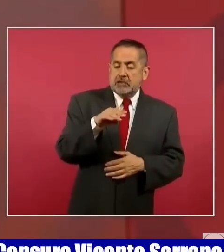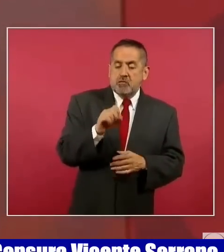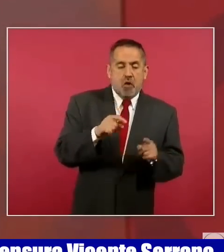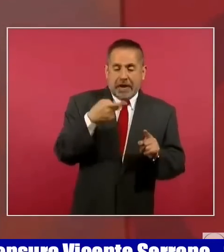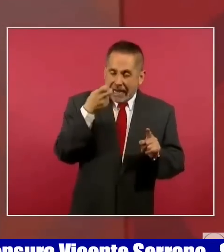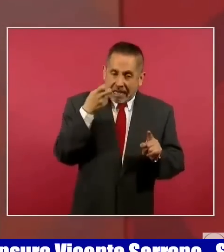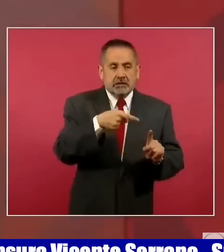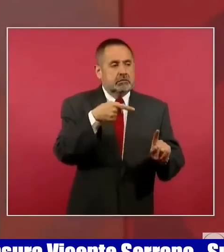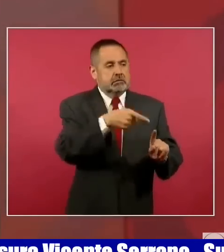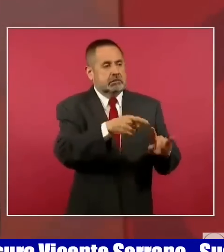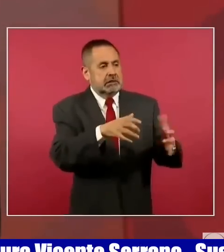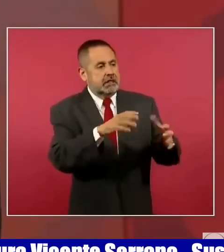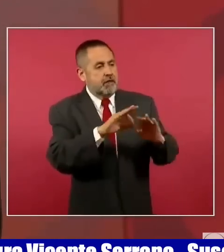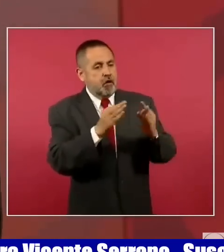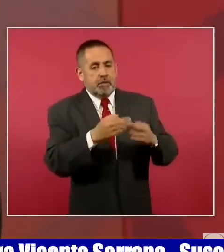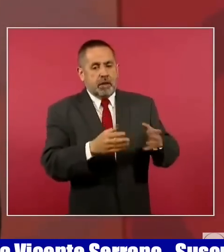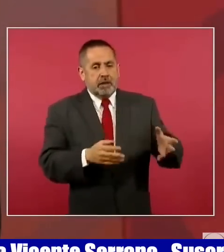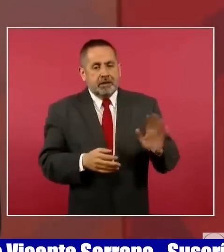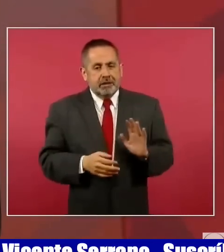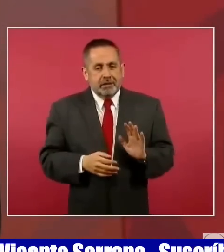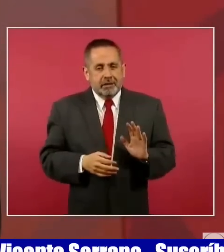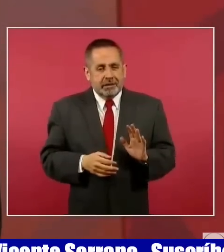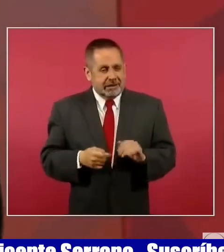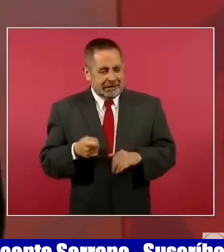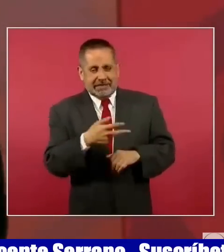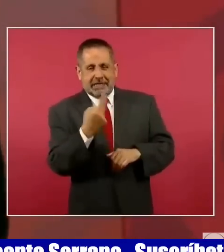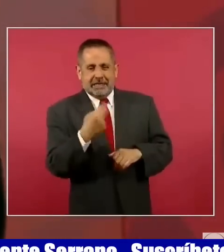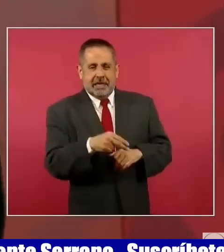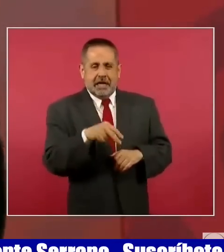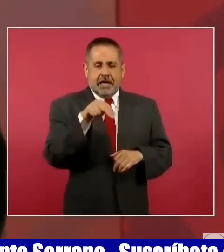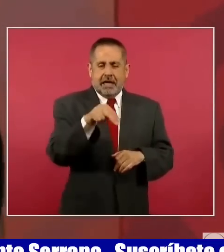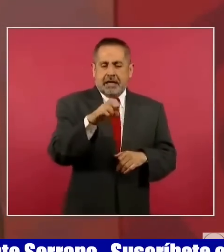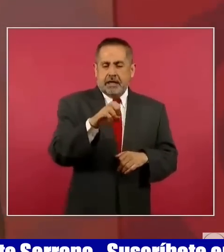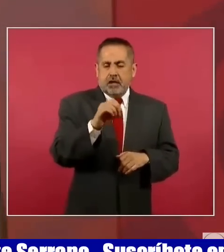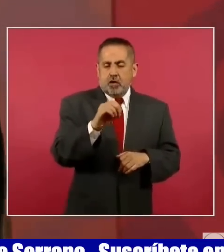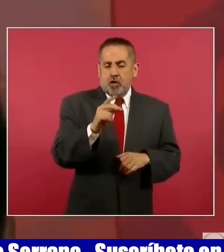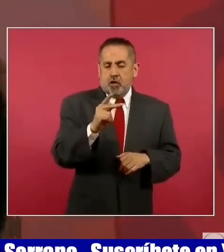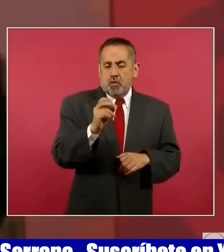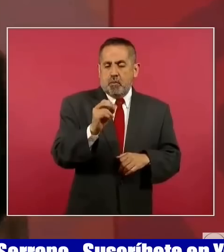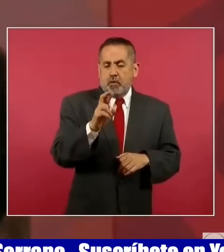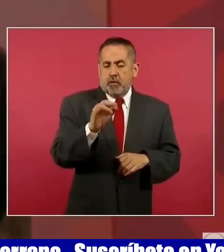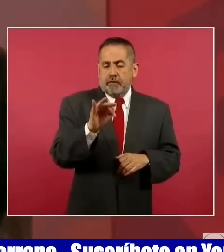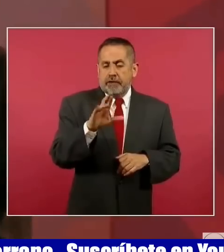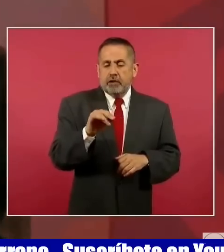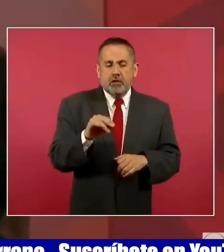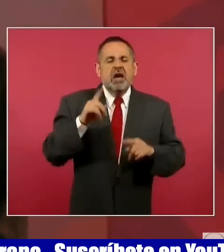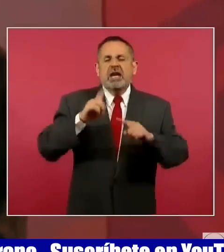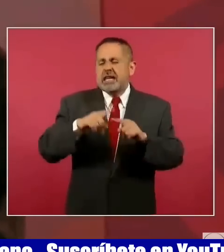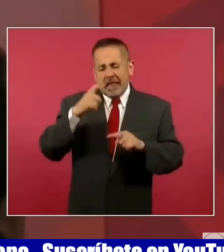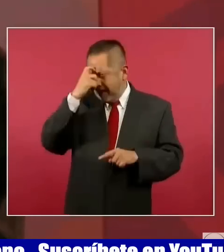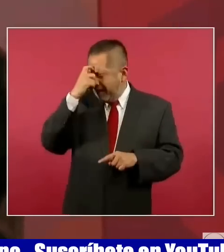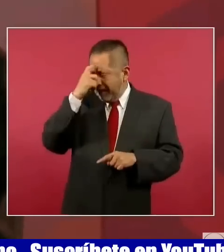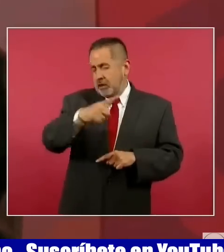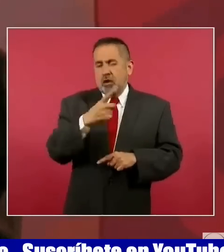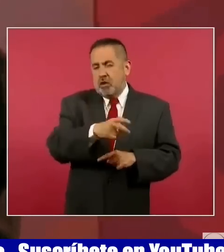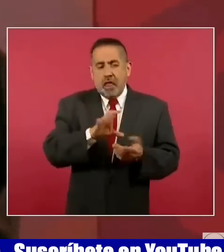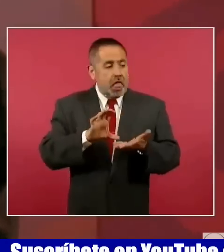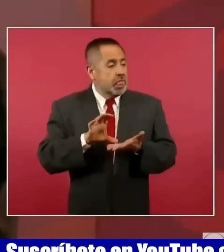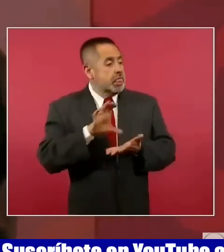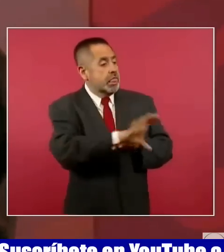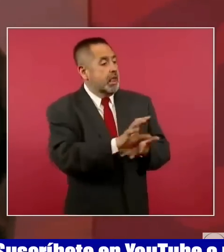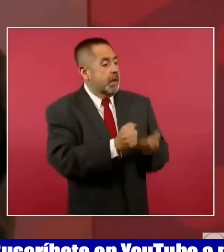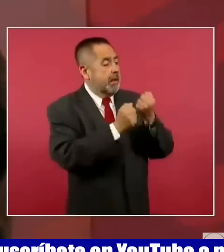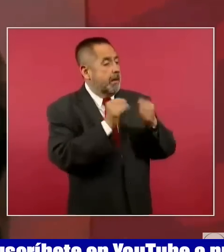de sus antecesores no les dio tiempo de consumar este despojo, comenzado en tiempos de Carlos Salinas de